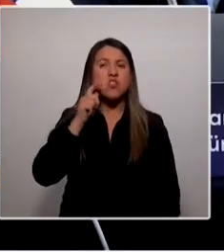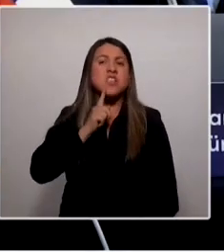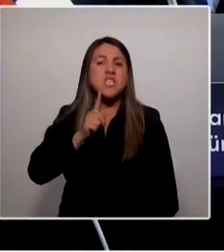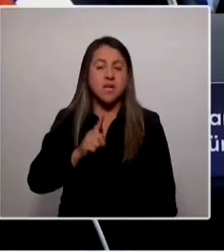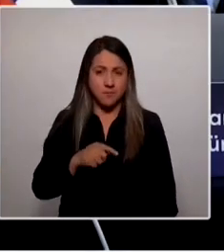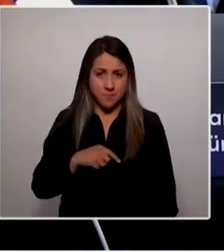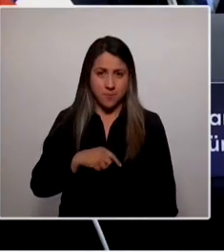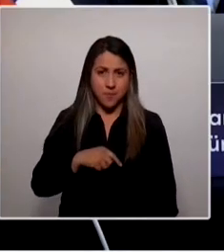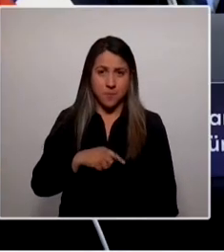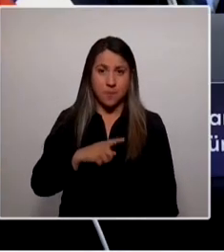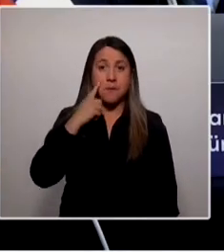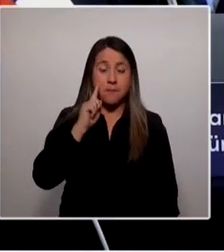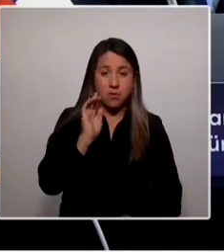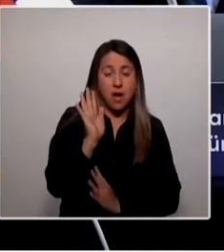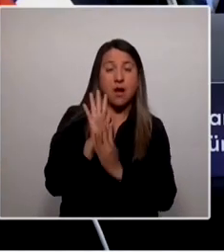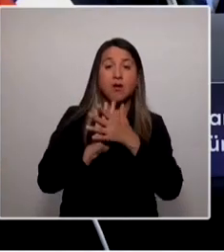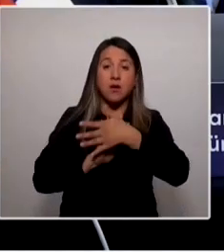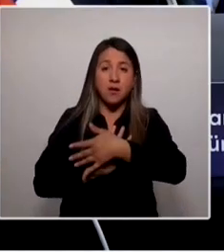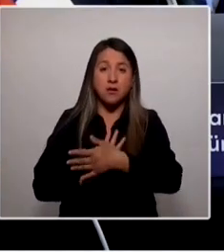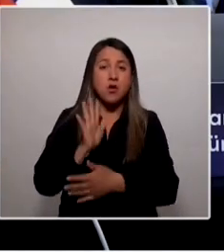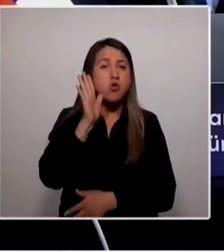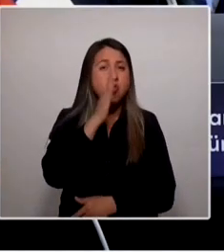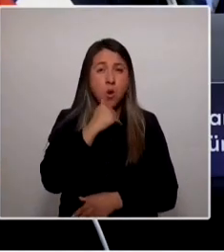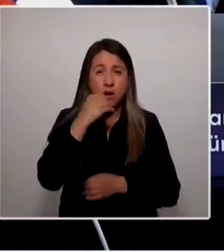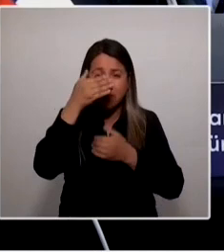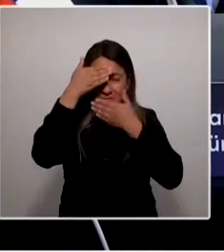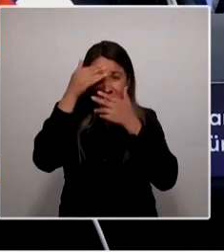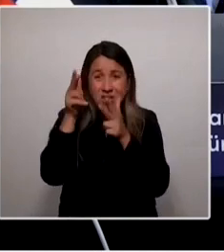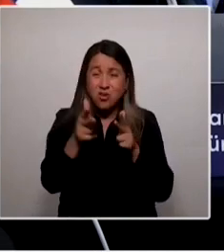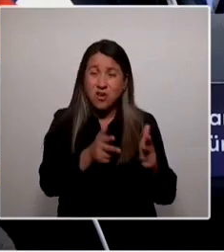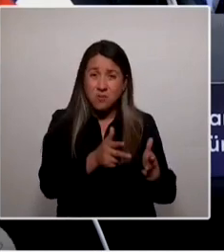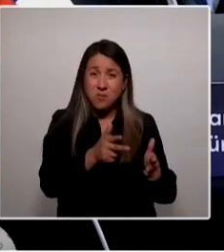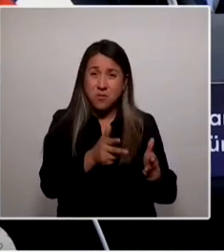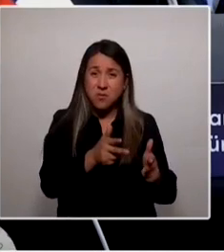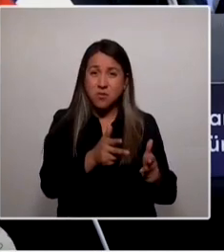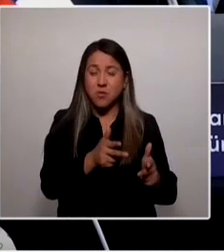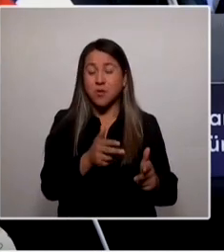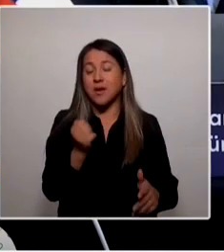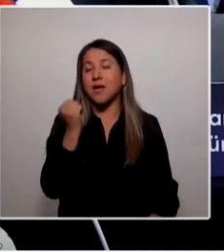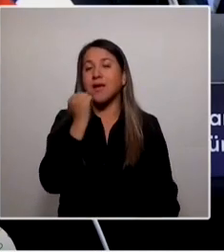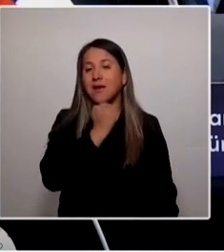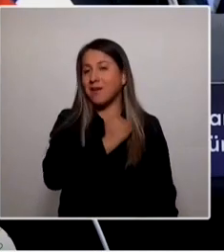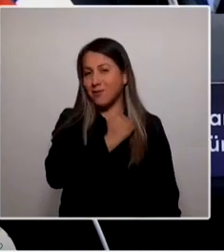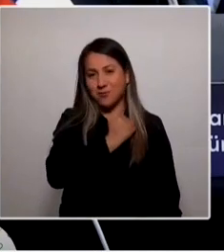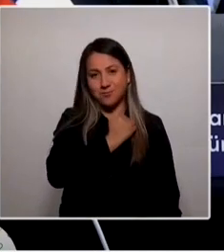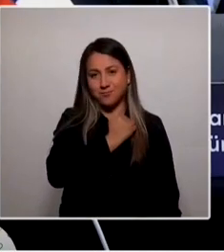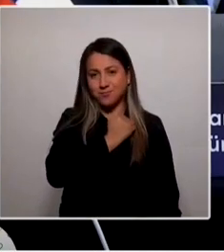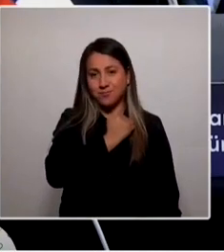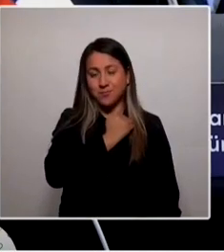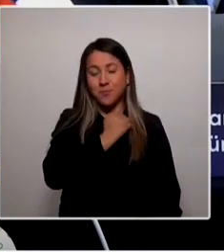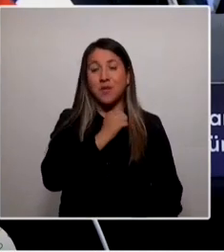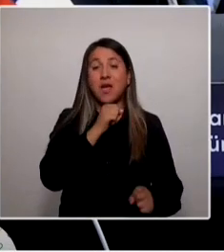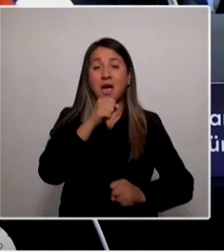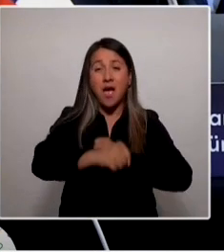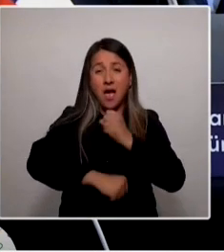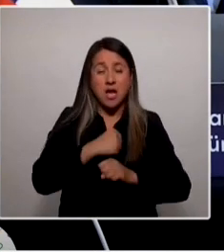Señalar que en Araucanía no hay terrorismo es un profundo horror. Los mismos que hace años atrás